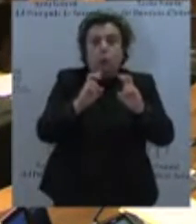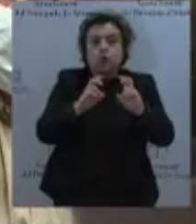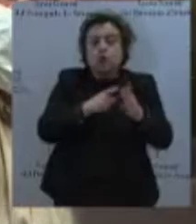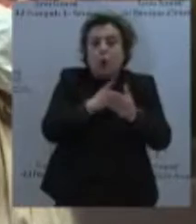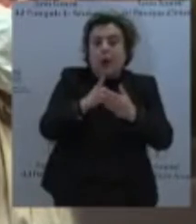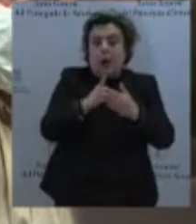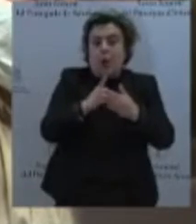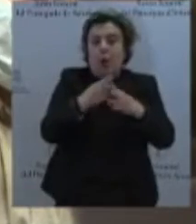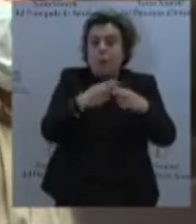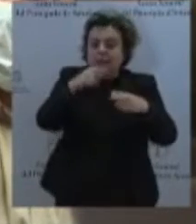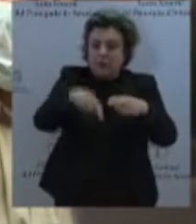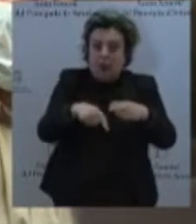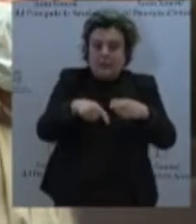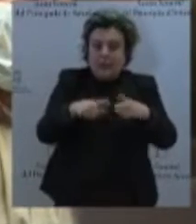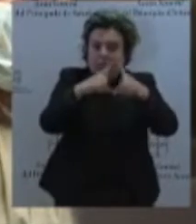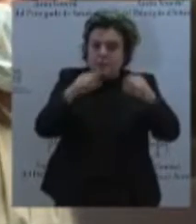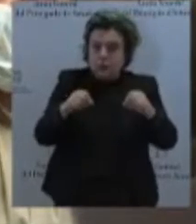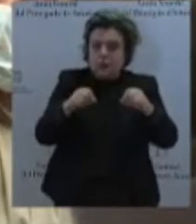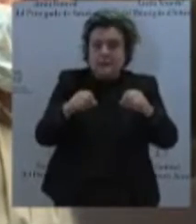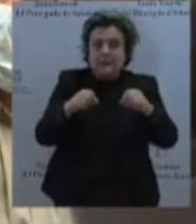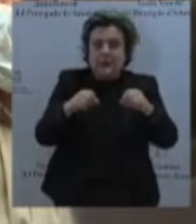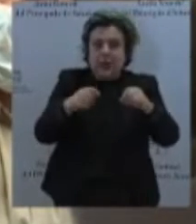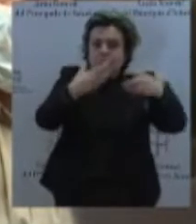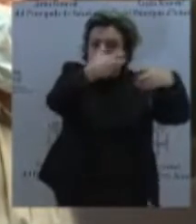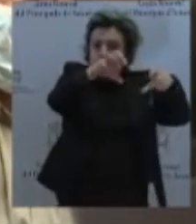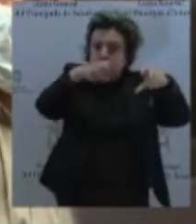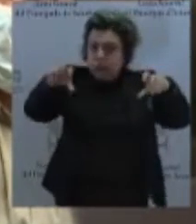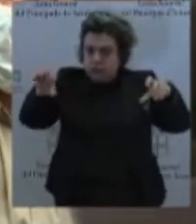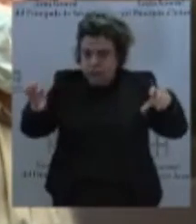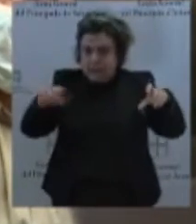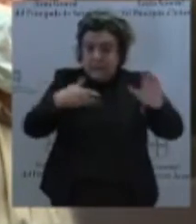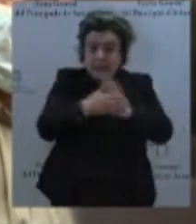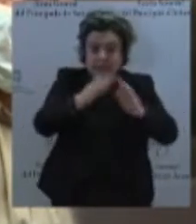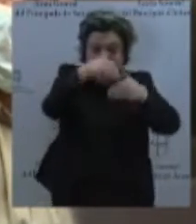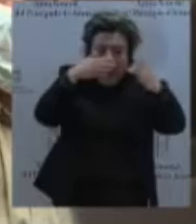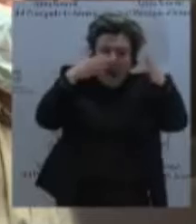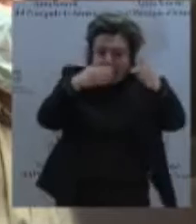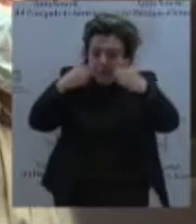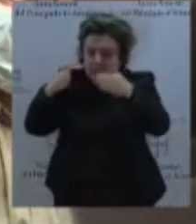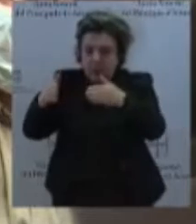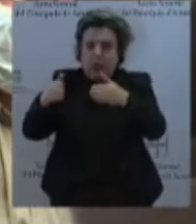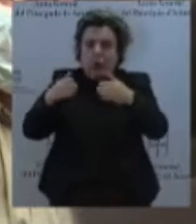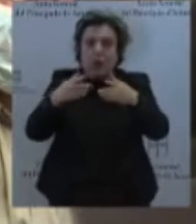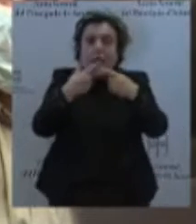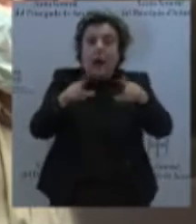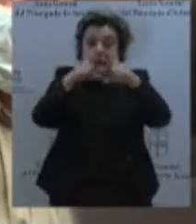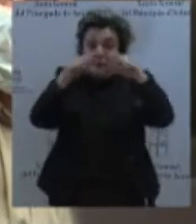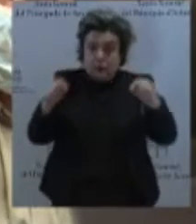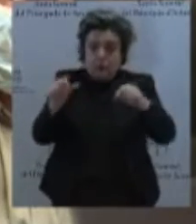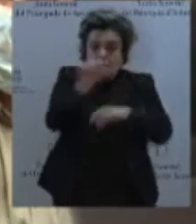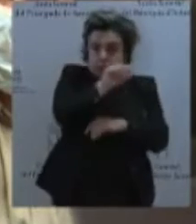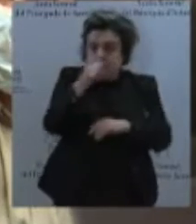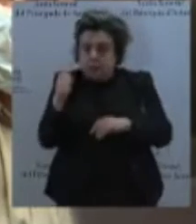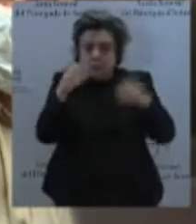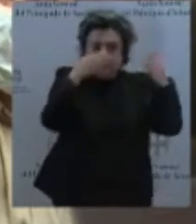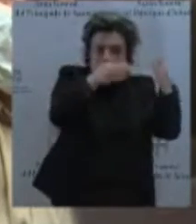es favorecer una mejor atención a los intereses de las periferias en el sistema representativo. A esta voluntad de vertebración territorial se